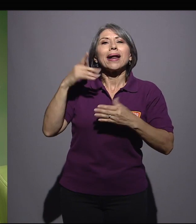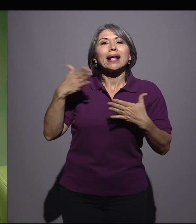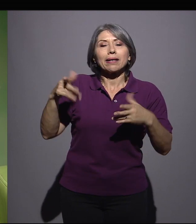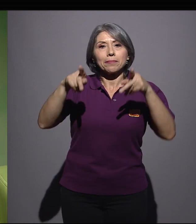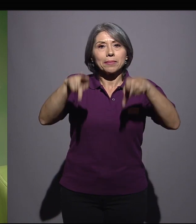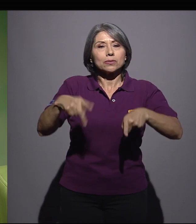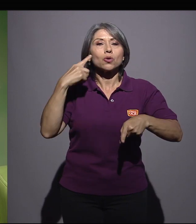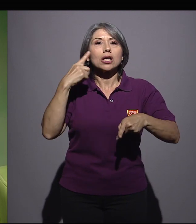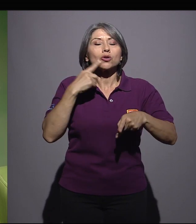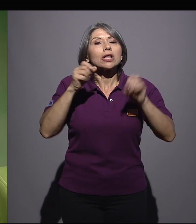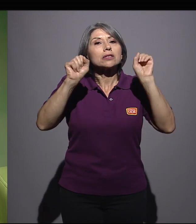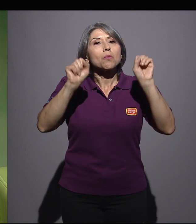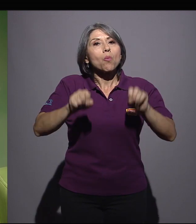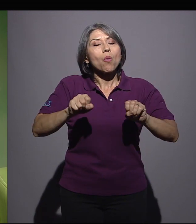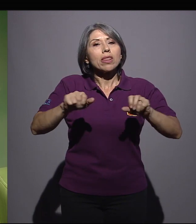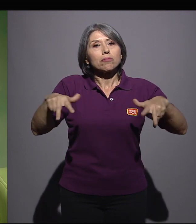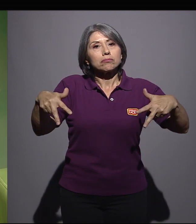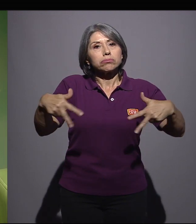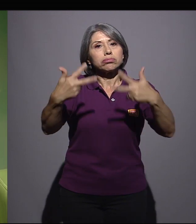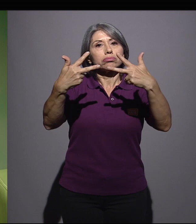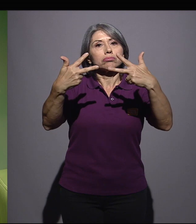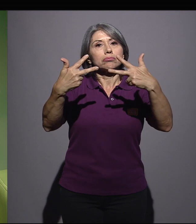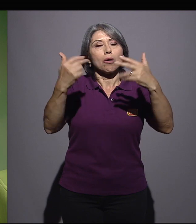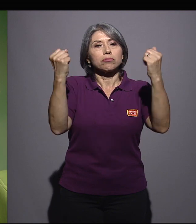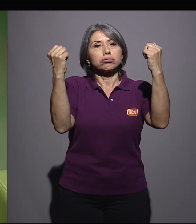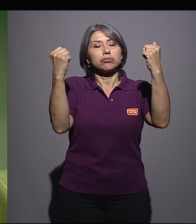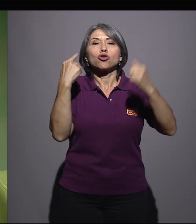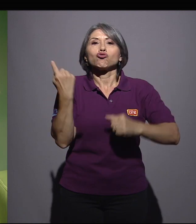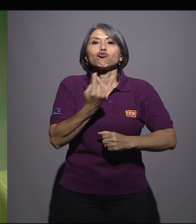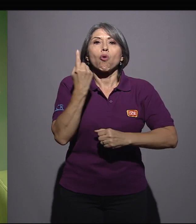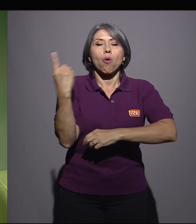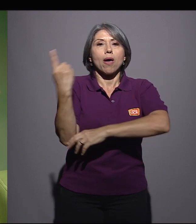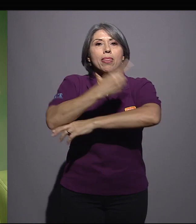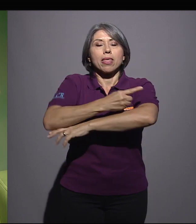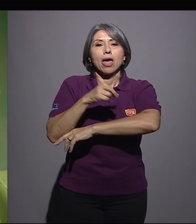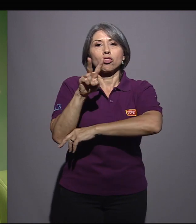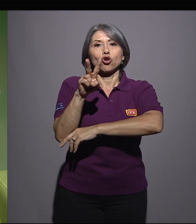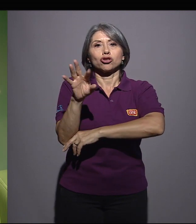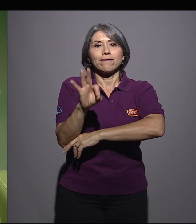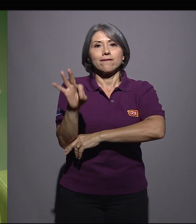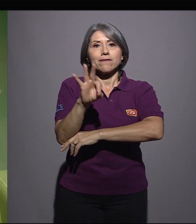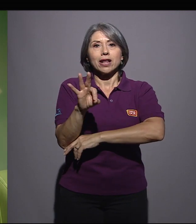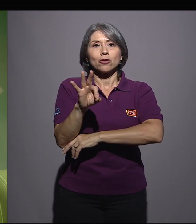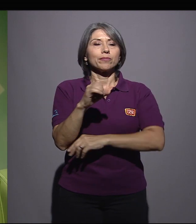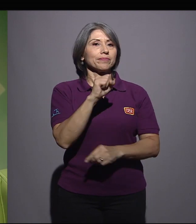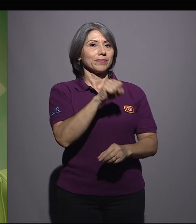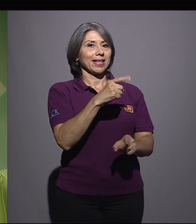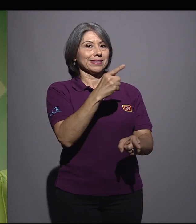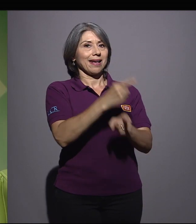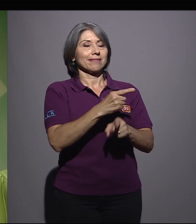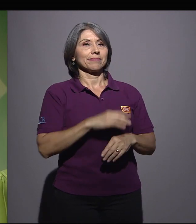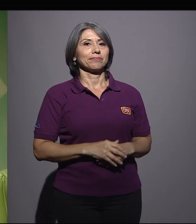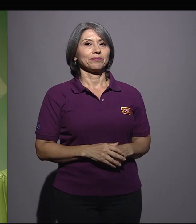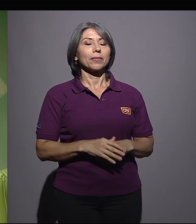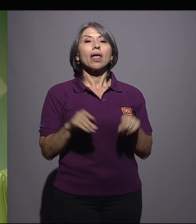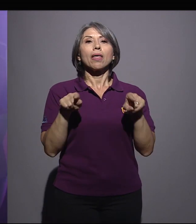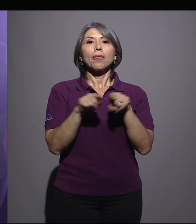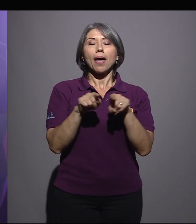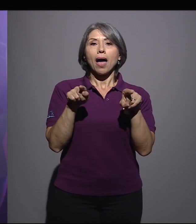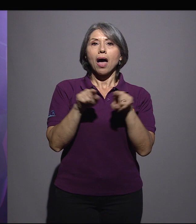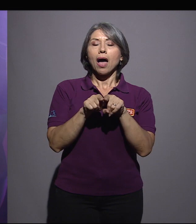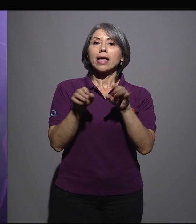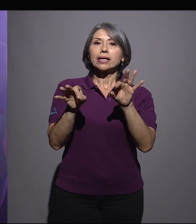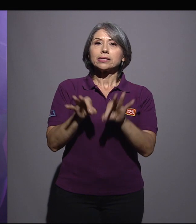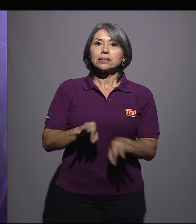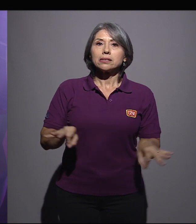sordas hagan consulta únicamente el 2 de febrero. Exactamente. También es importante cómo